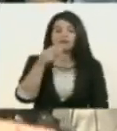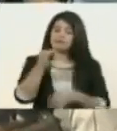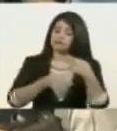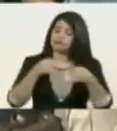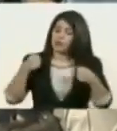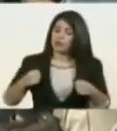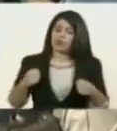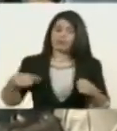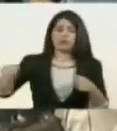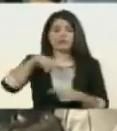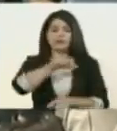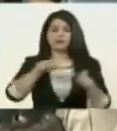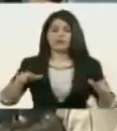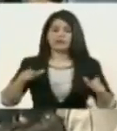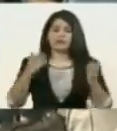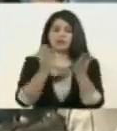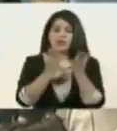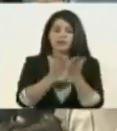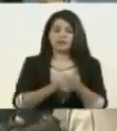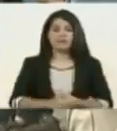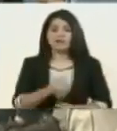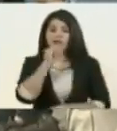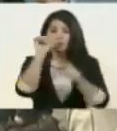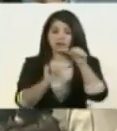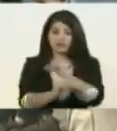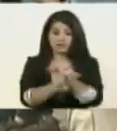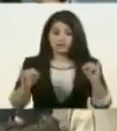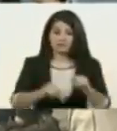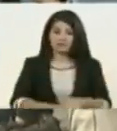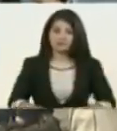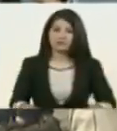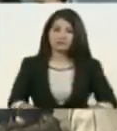la seguridad de la población estudiantil. Es la información y con ella retornamos el contacto. Adelante.